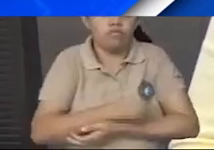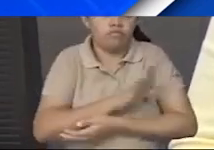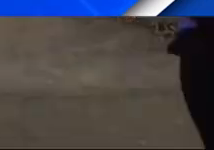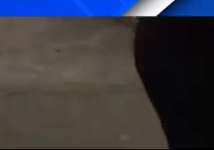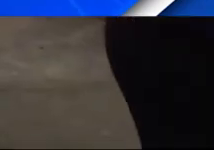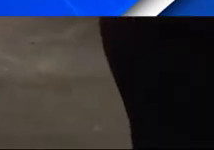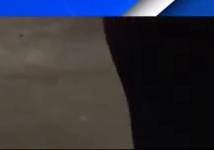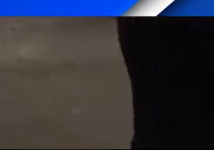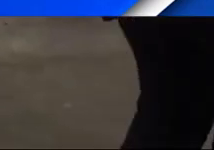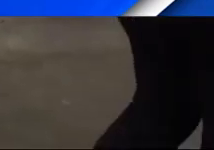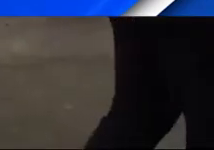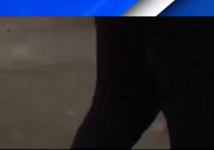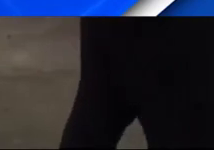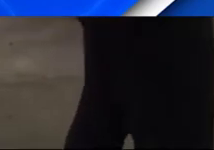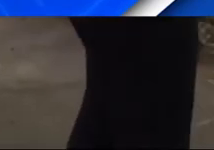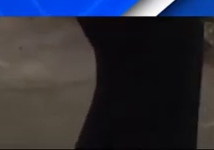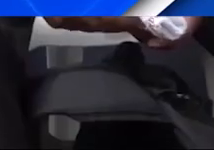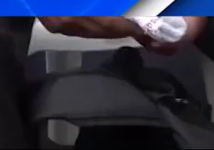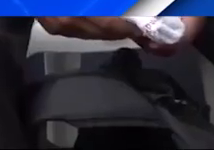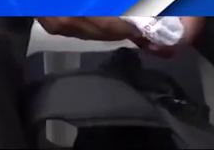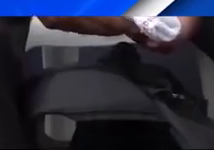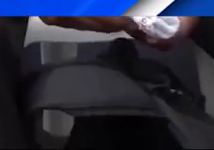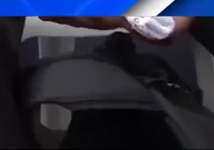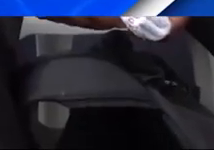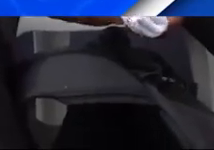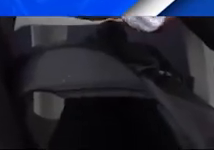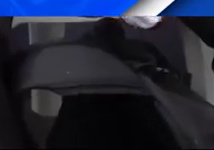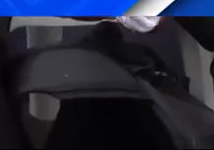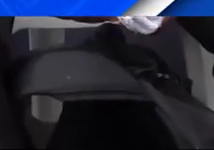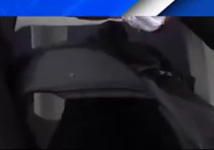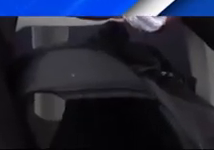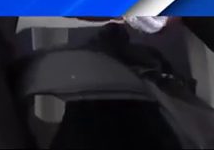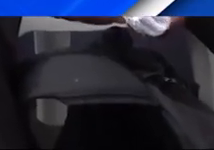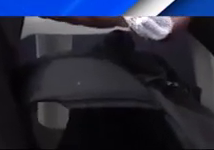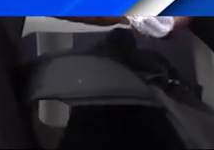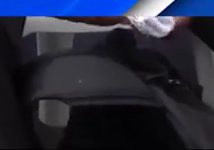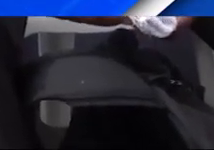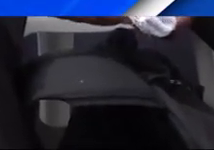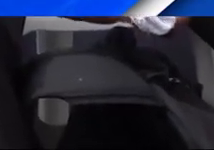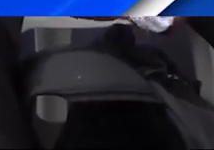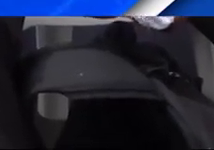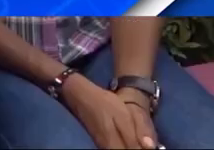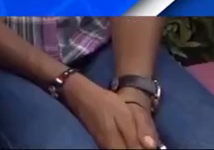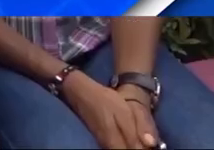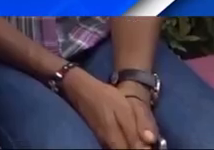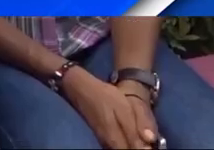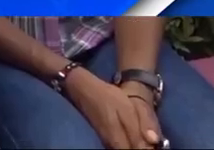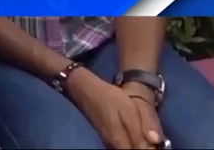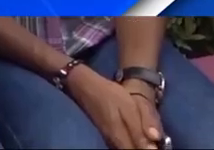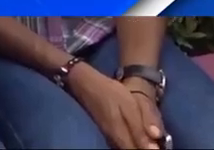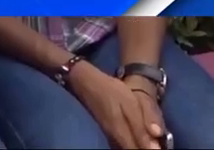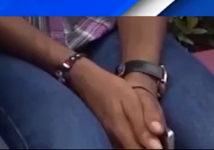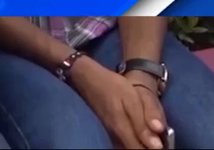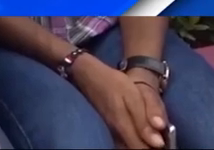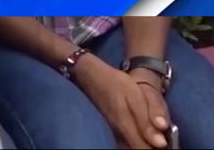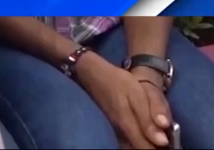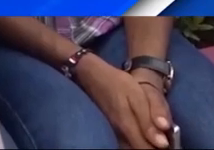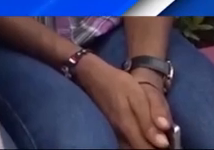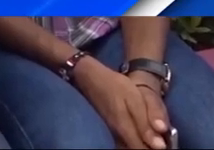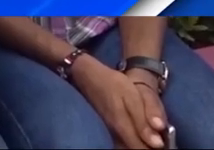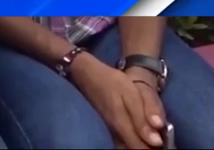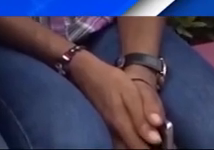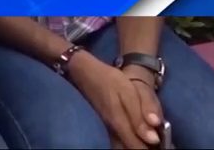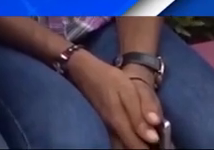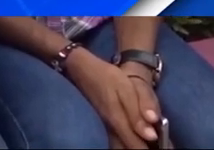de salud. Desde el año 2015, el Consejo Regional de la Costa Caribe Sur declaró agosto como el mes de la